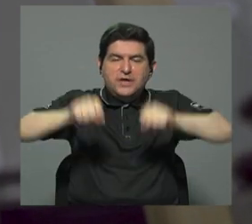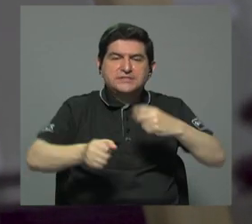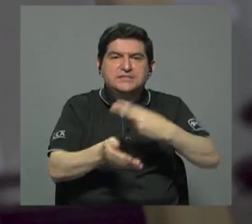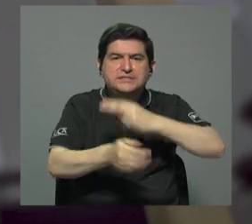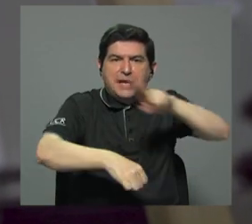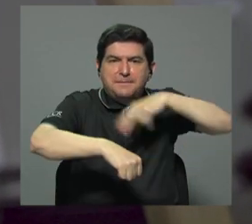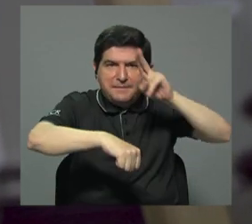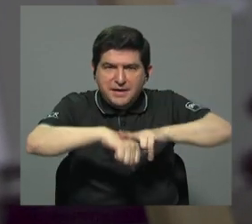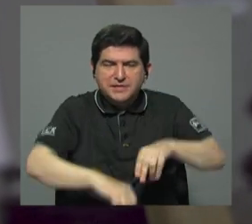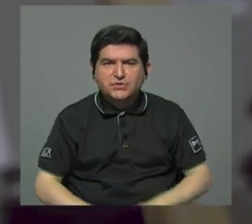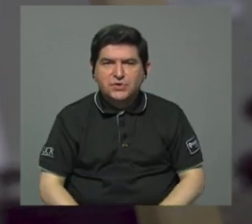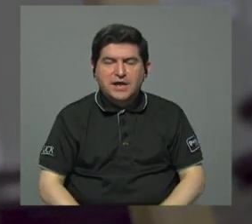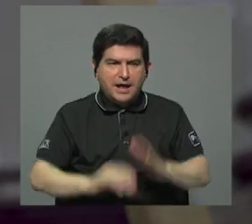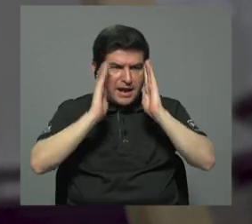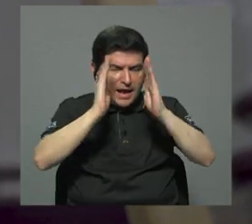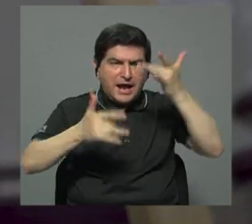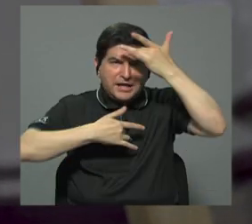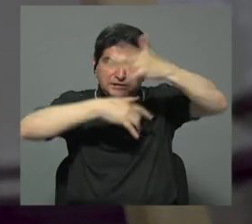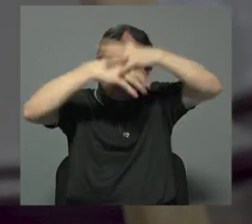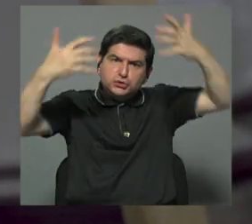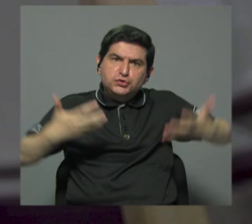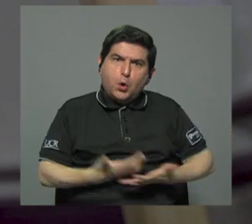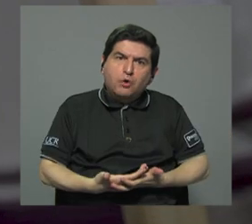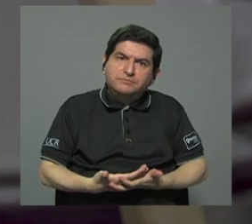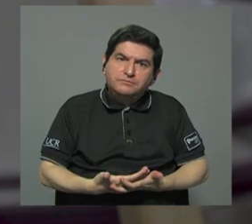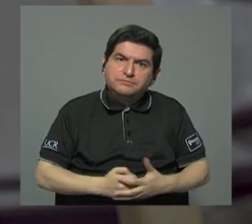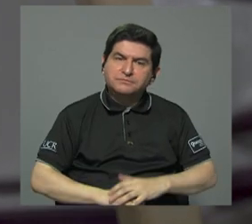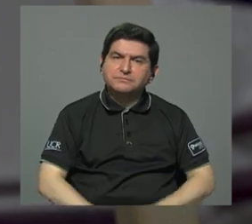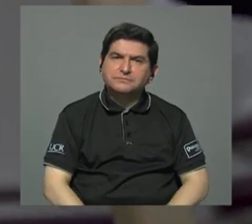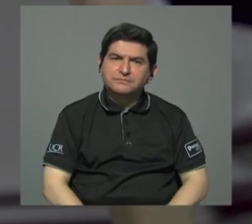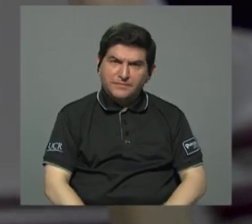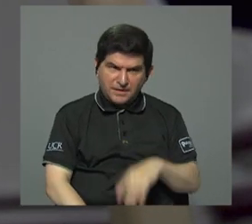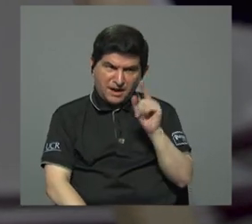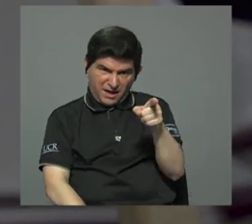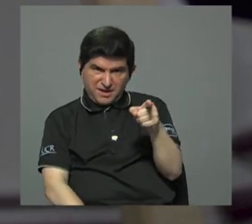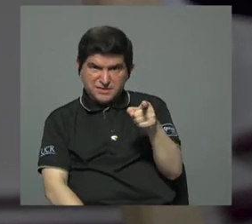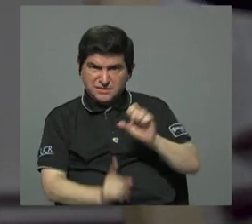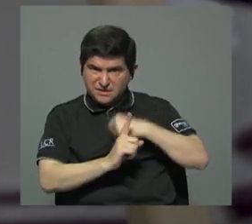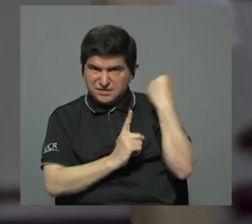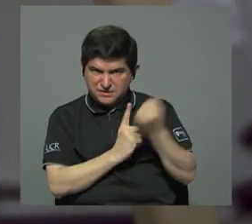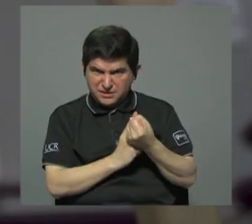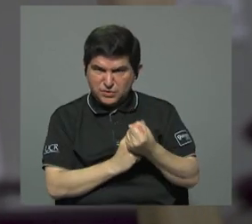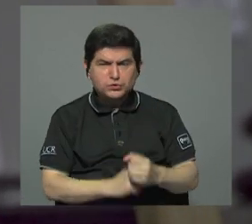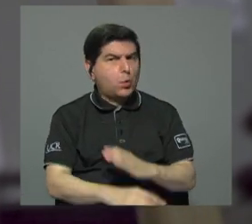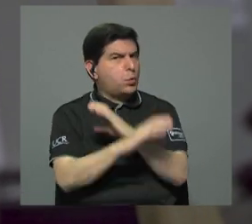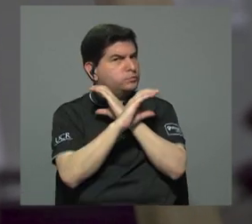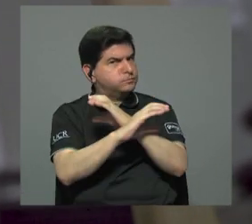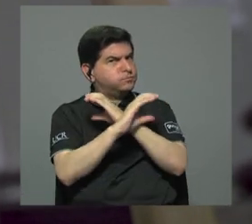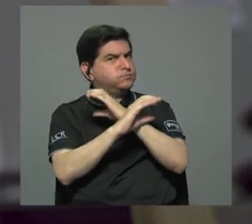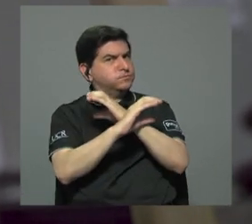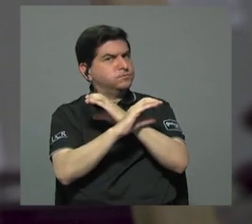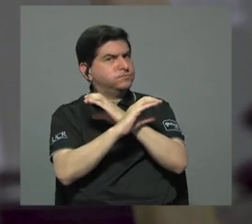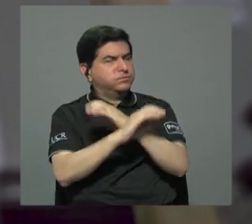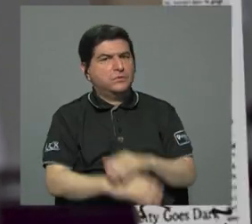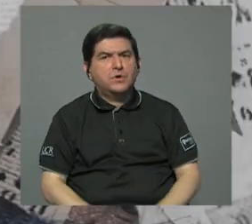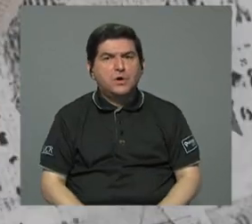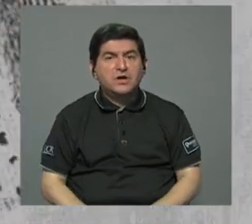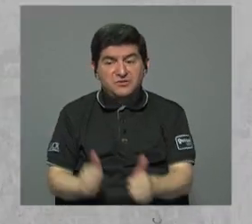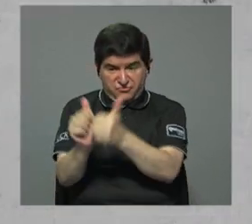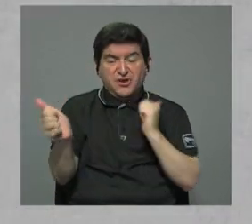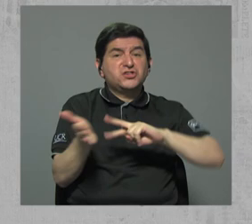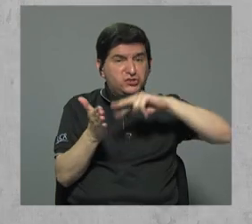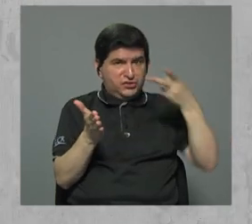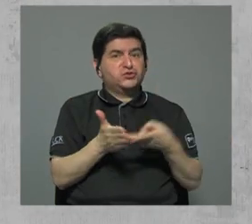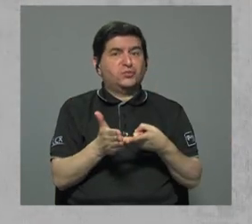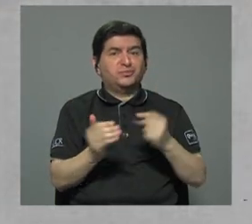nacional en cuanto a la atención de la pandemia, y entonces eso hay que tener mucho cuidado con eso porque sería un gran retroceso.